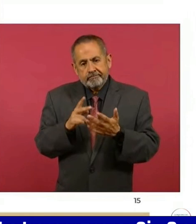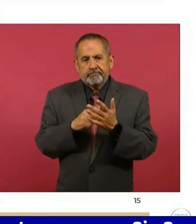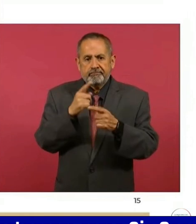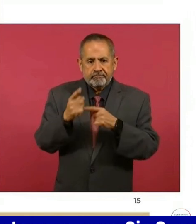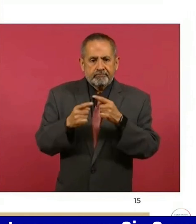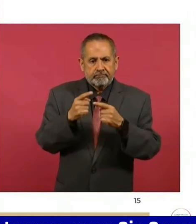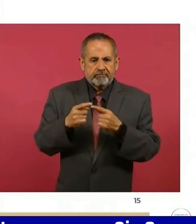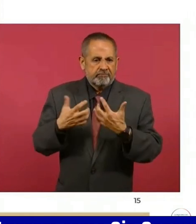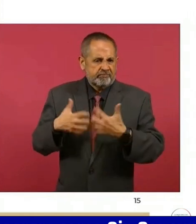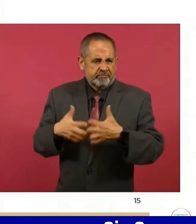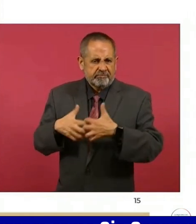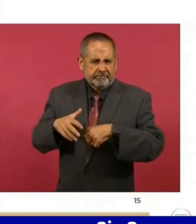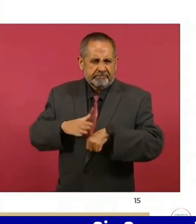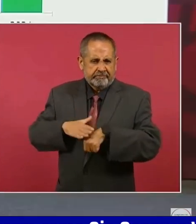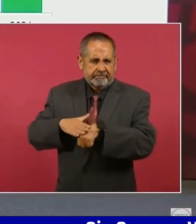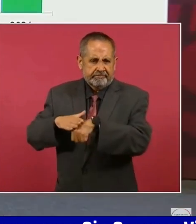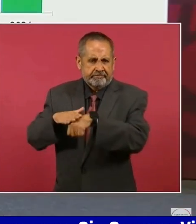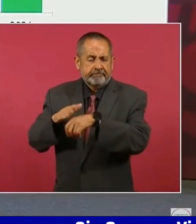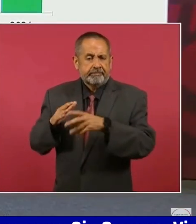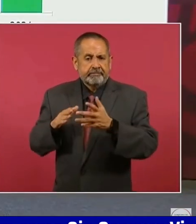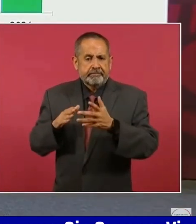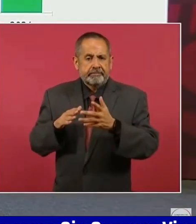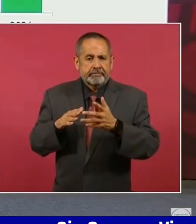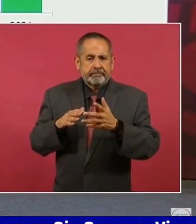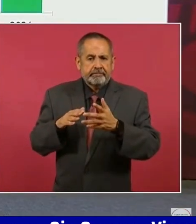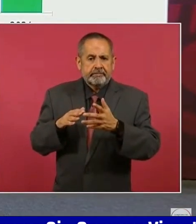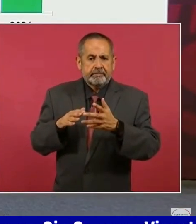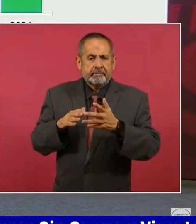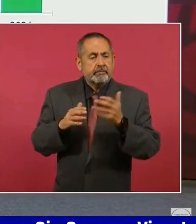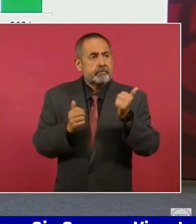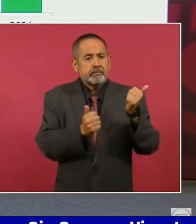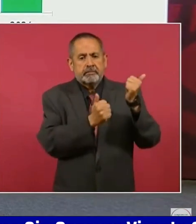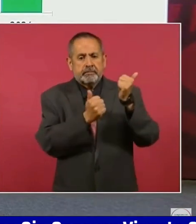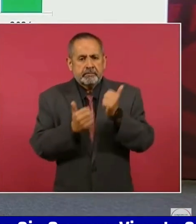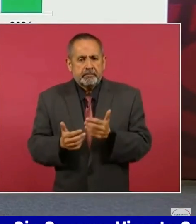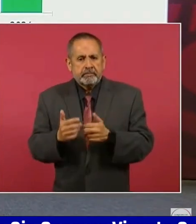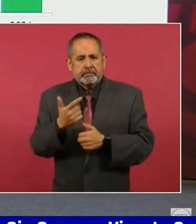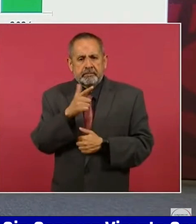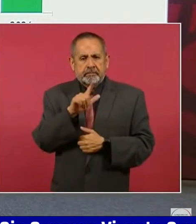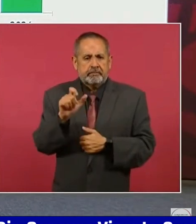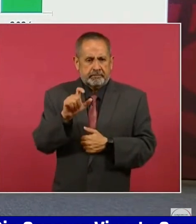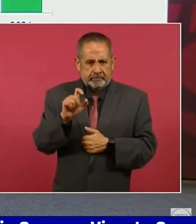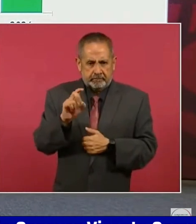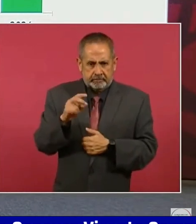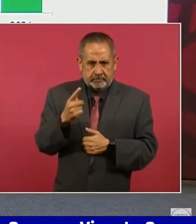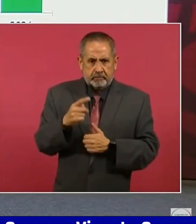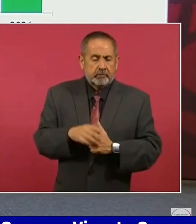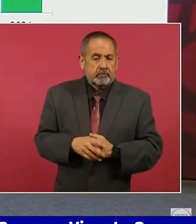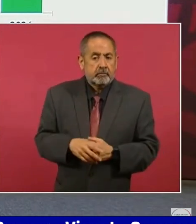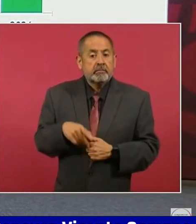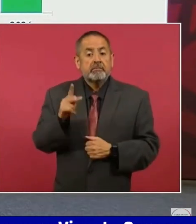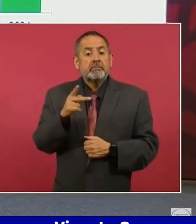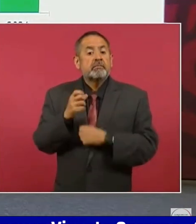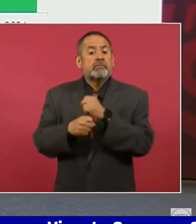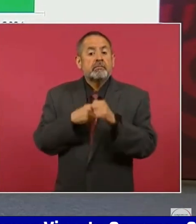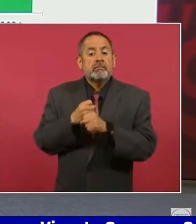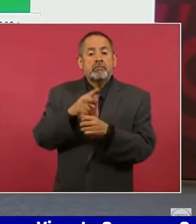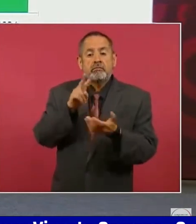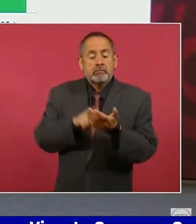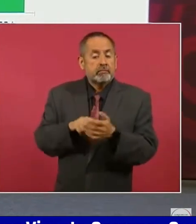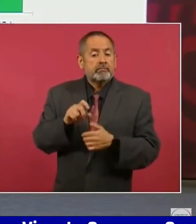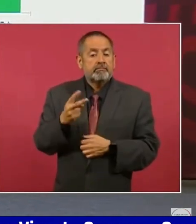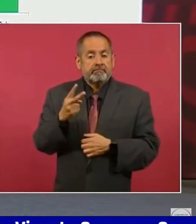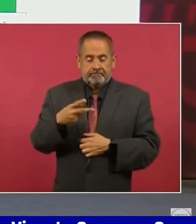en las refinerías y esta es la importación, 731. En el 22,